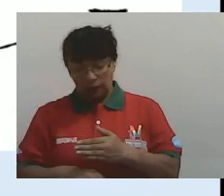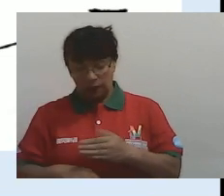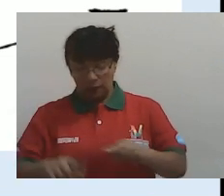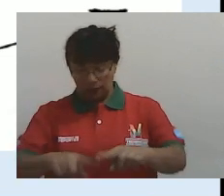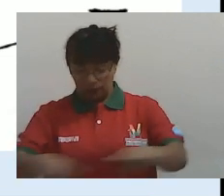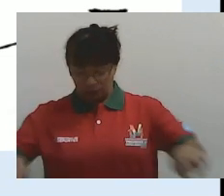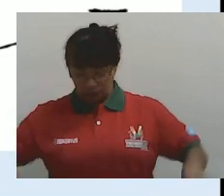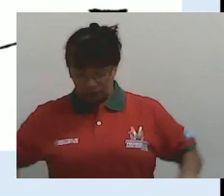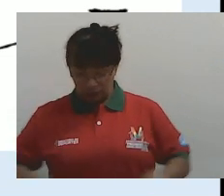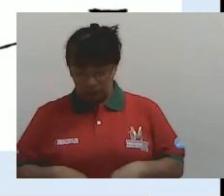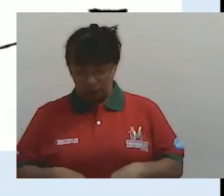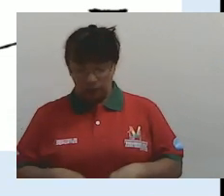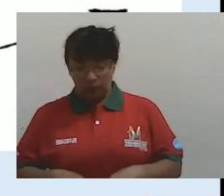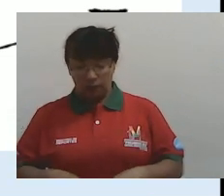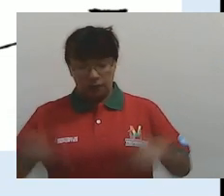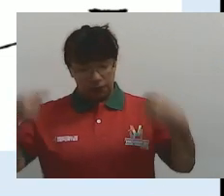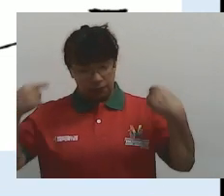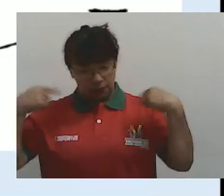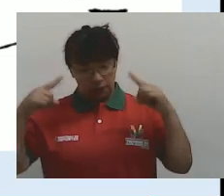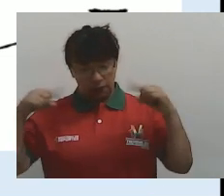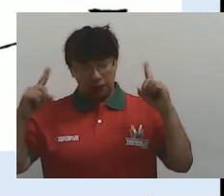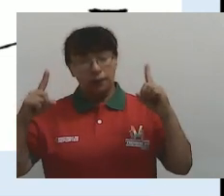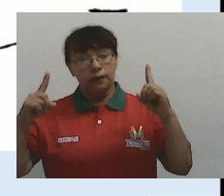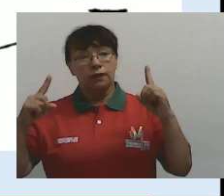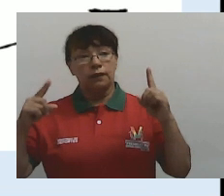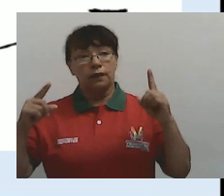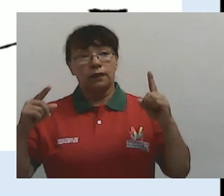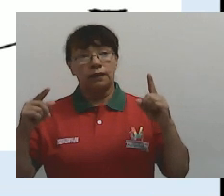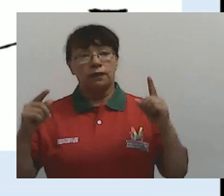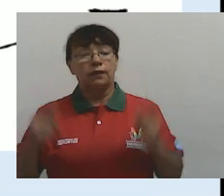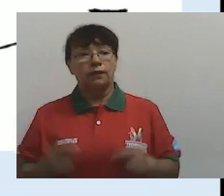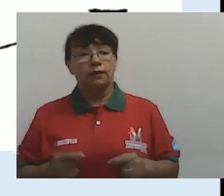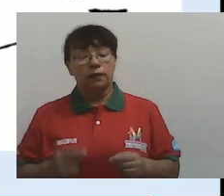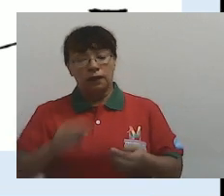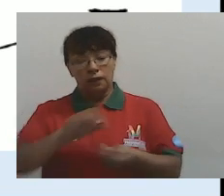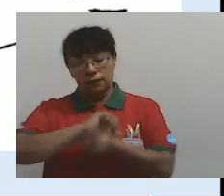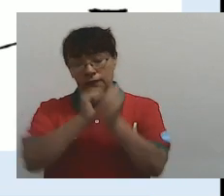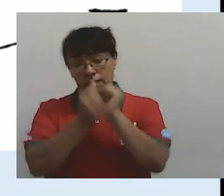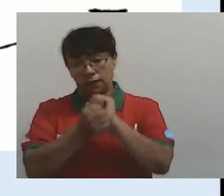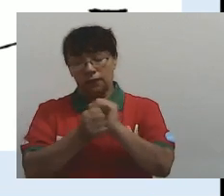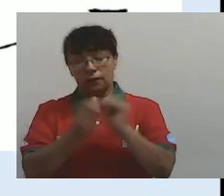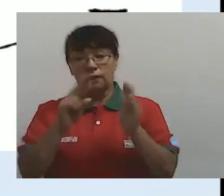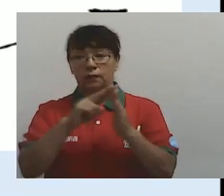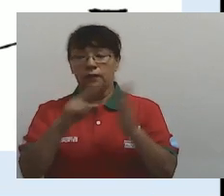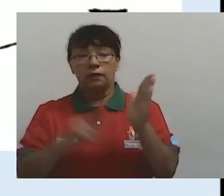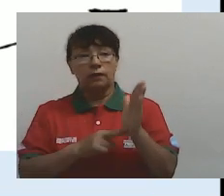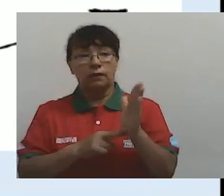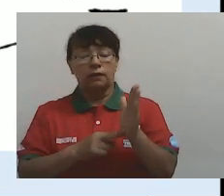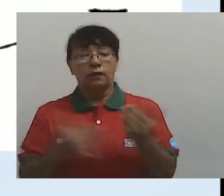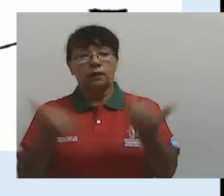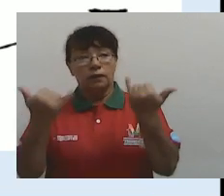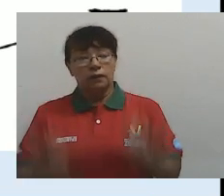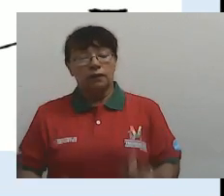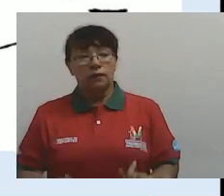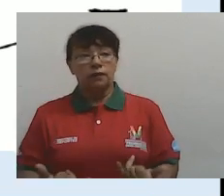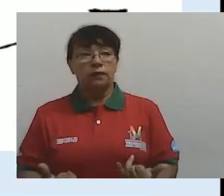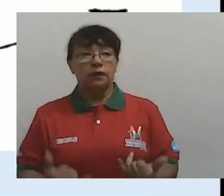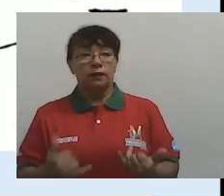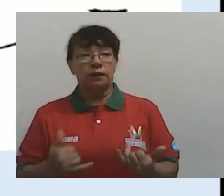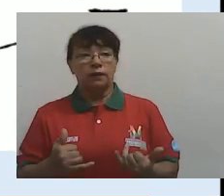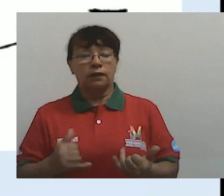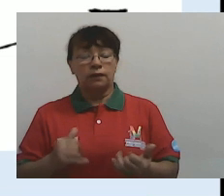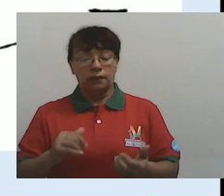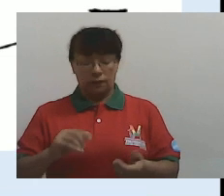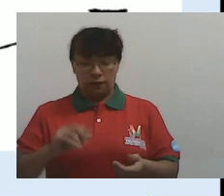central, va a ganar 2 puntos. ¿Sí? Eso ha cambiado en el reglamento. Ahora gana 2 en el medio y en los